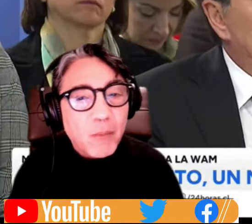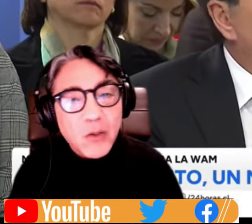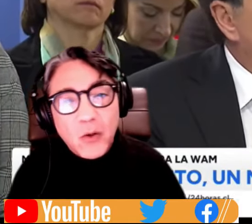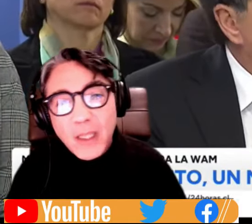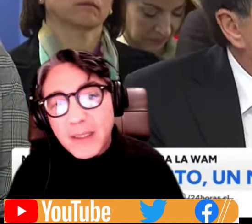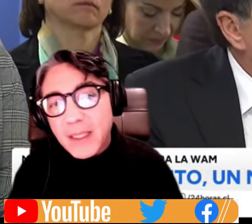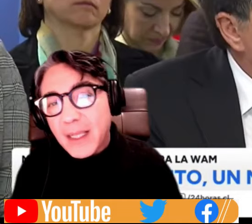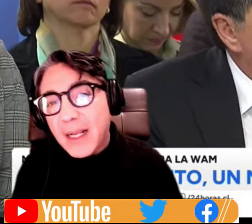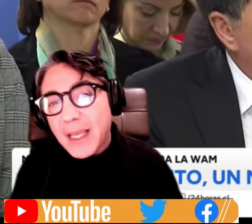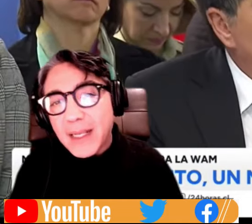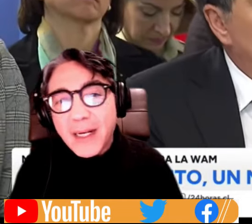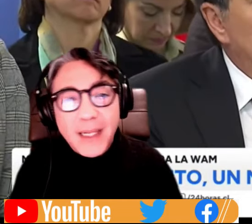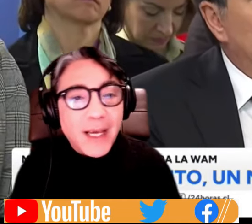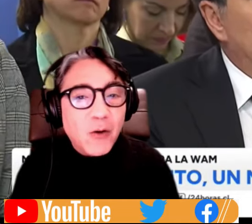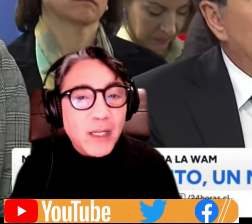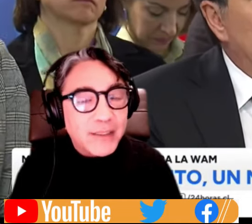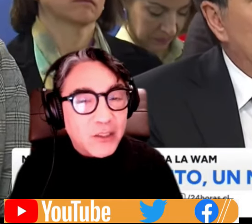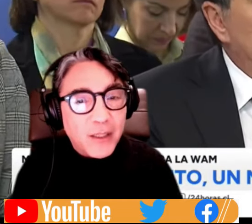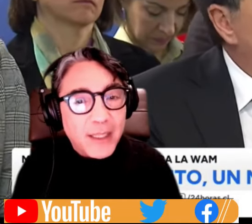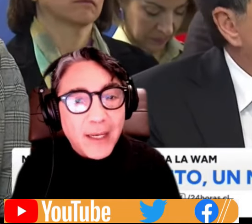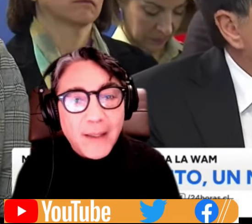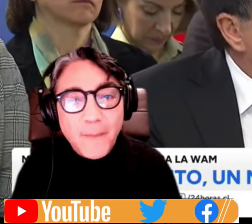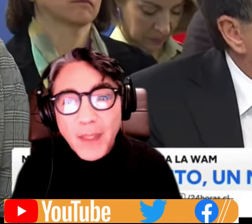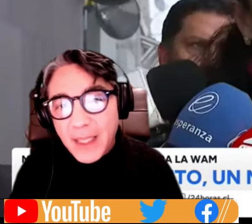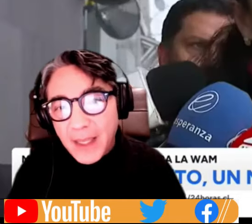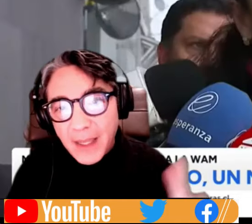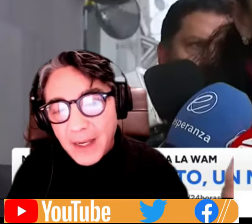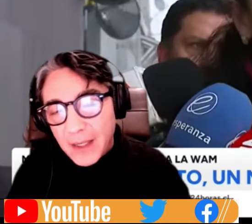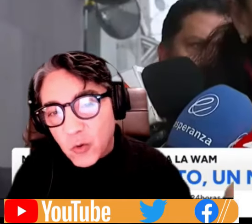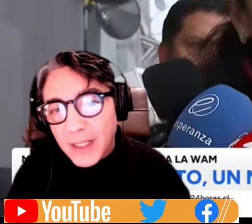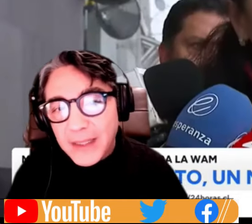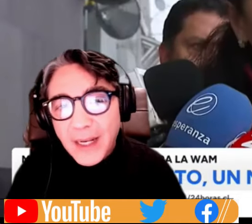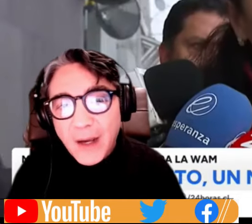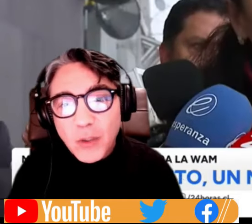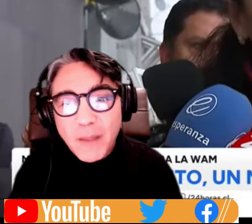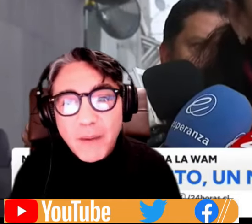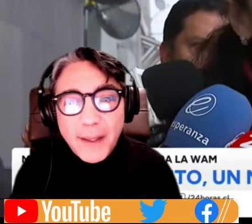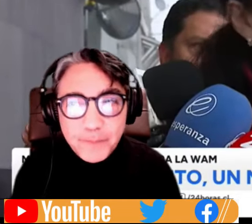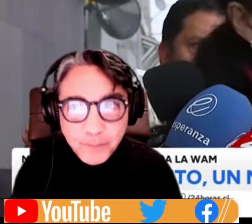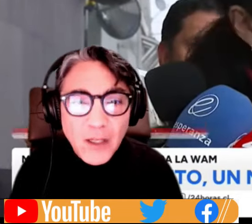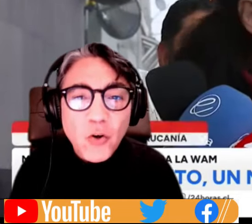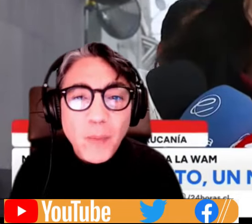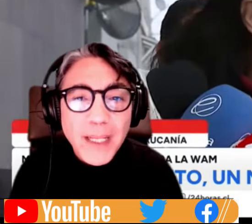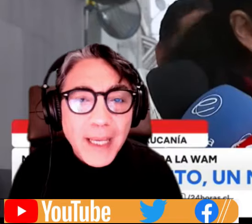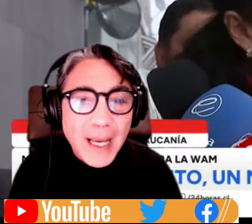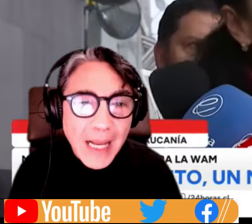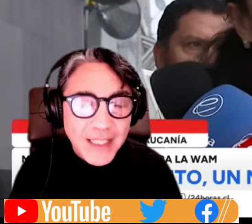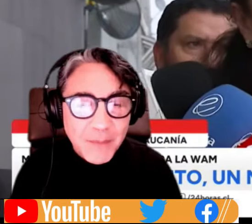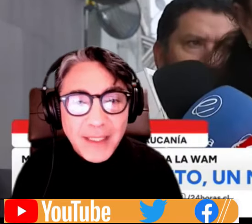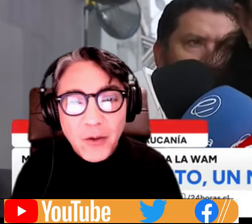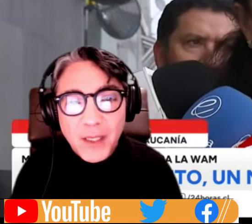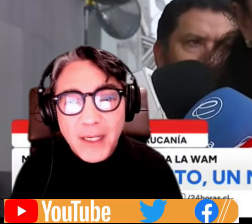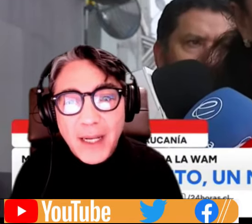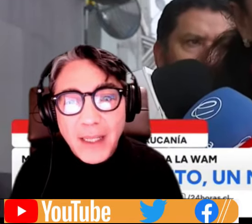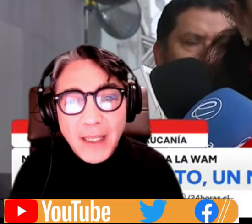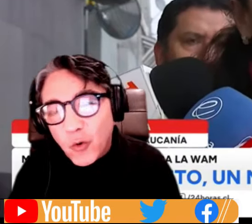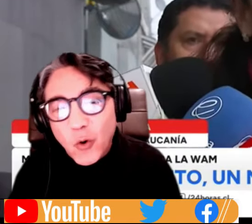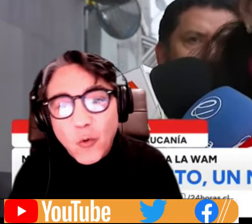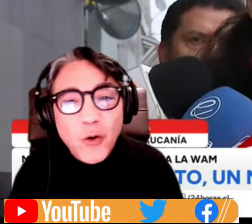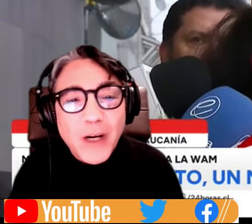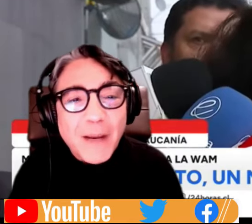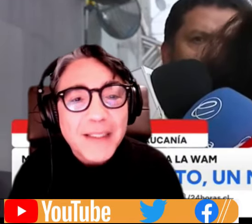repetirlo respecto de la generalidad de las organizaciones de izquierda que durante la última romería al cementerio